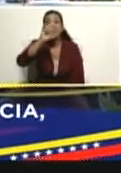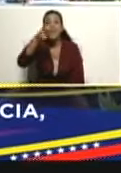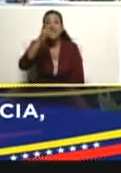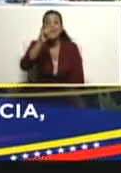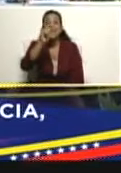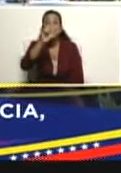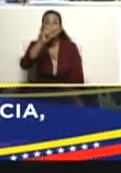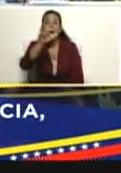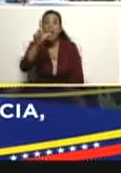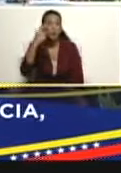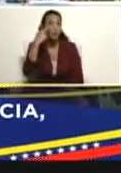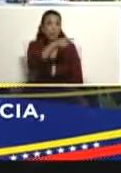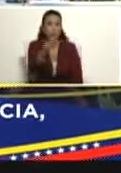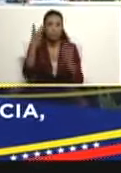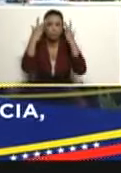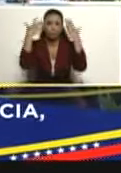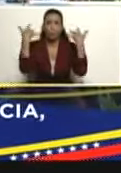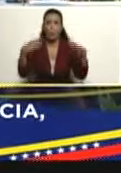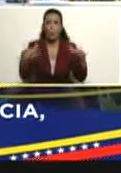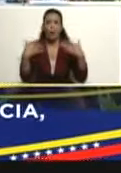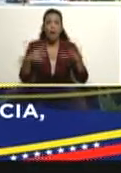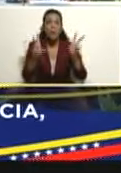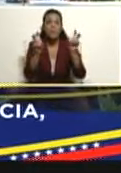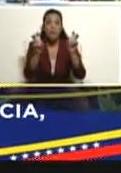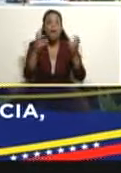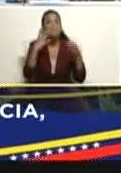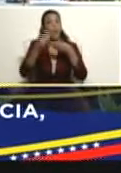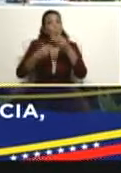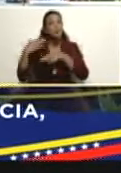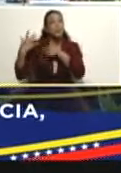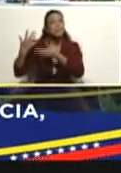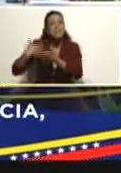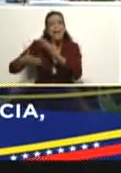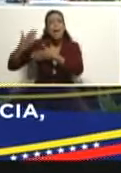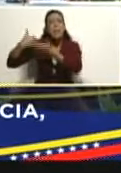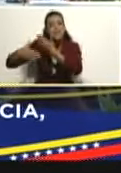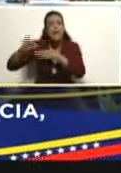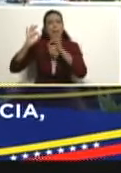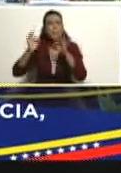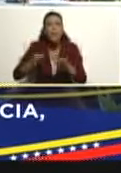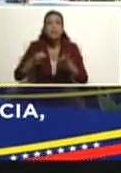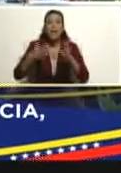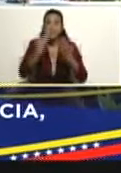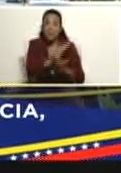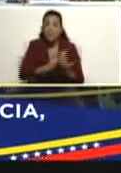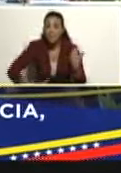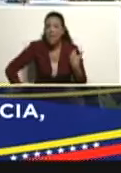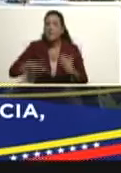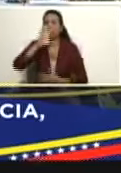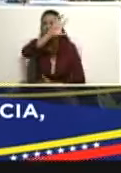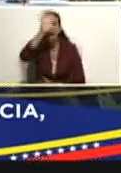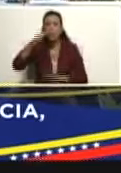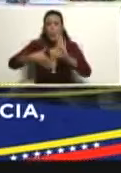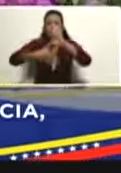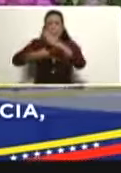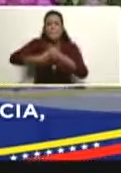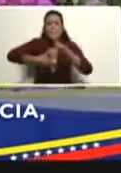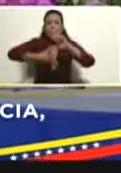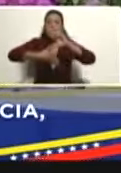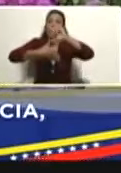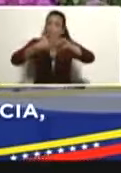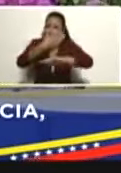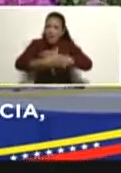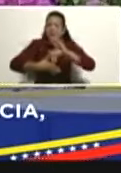son sorprendentes. Este tema lo he hablado bastante con jefes de Estado de América Latina y del mundo. Y